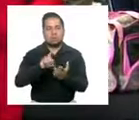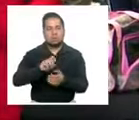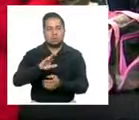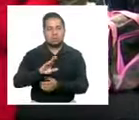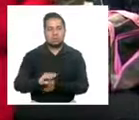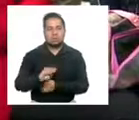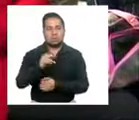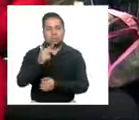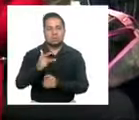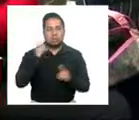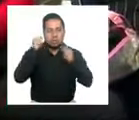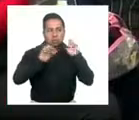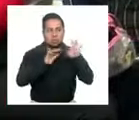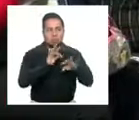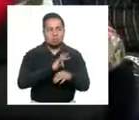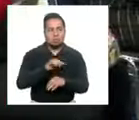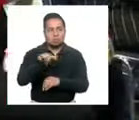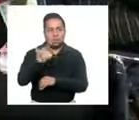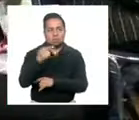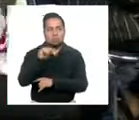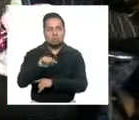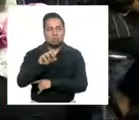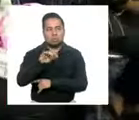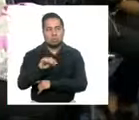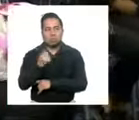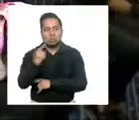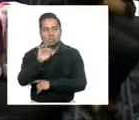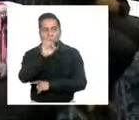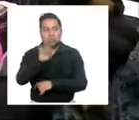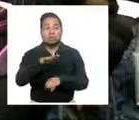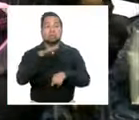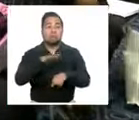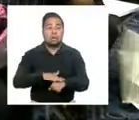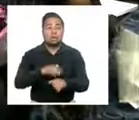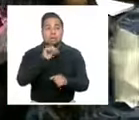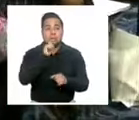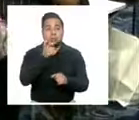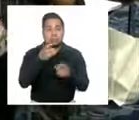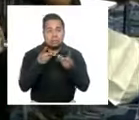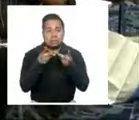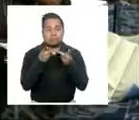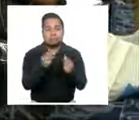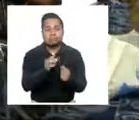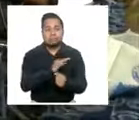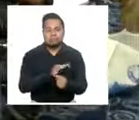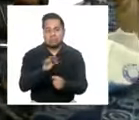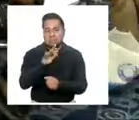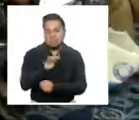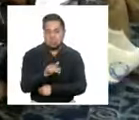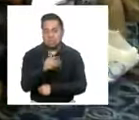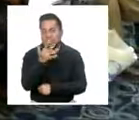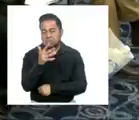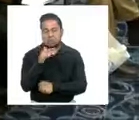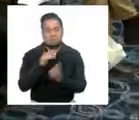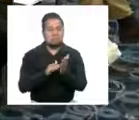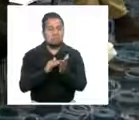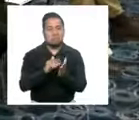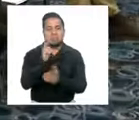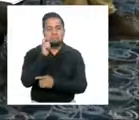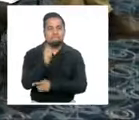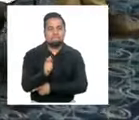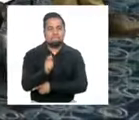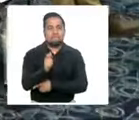24,198 turistas, que equivale al 12.51% más, y una derrama económica de 55 millones de